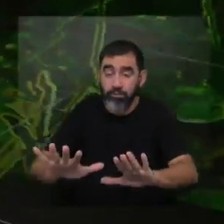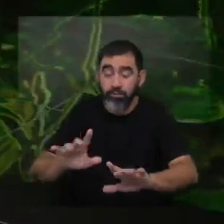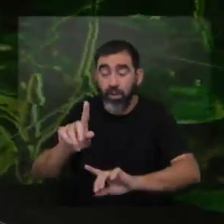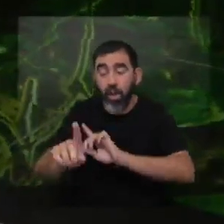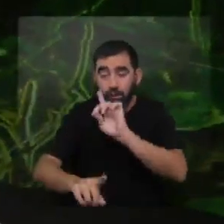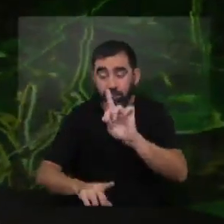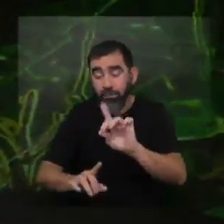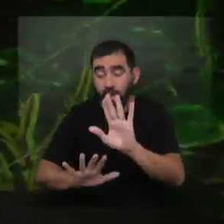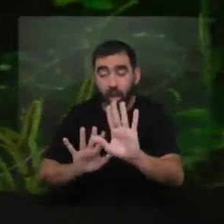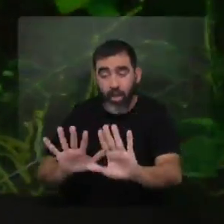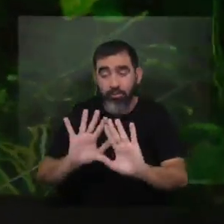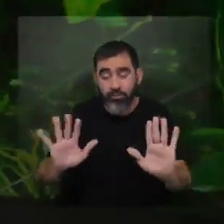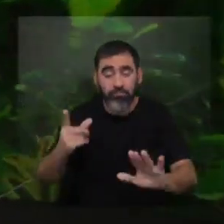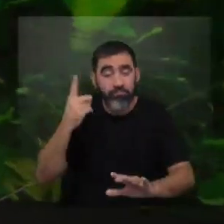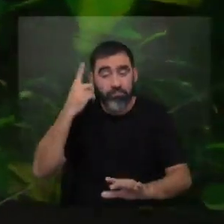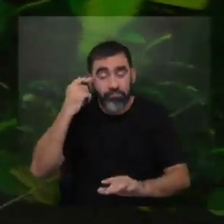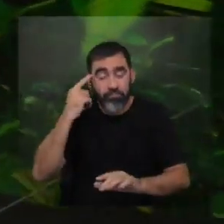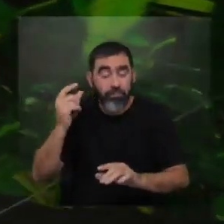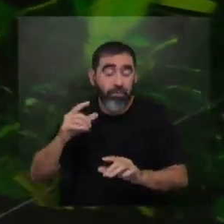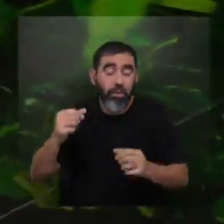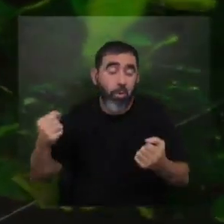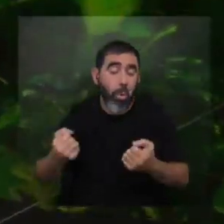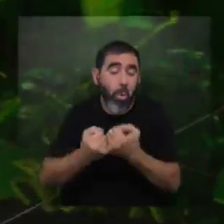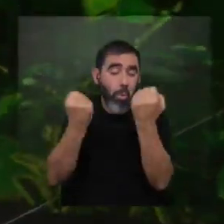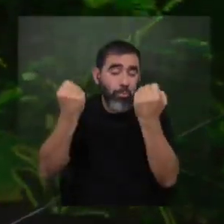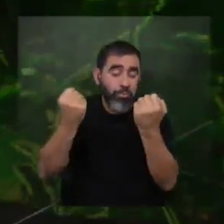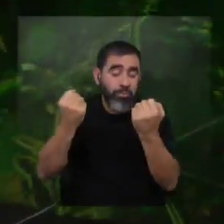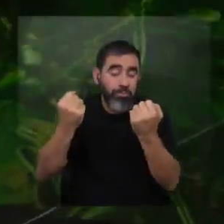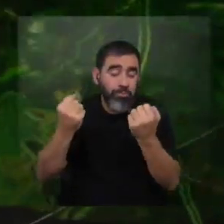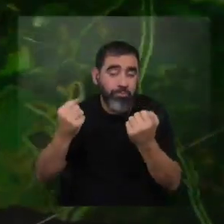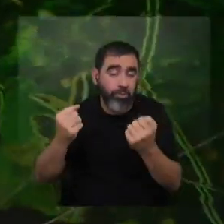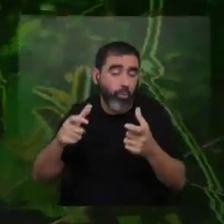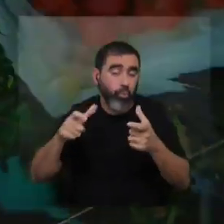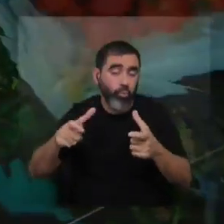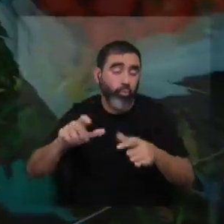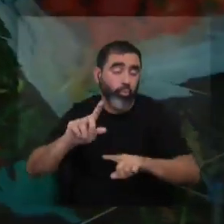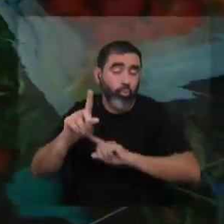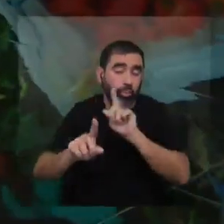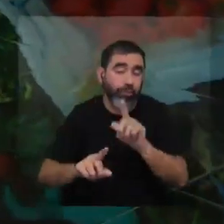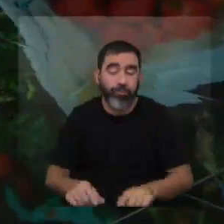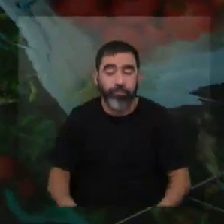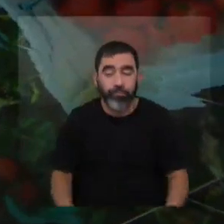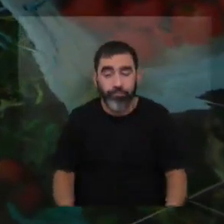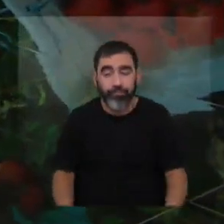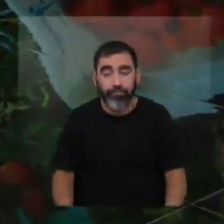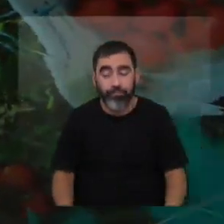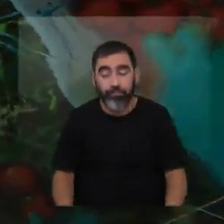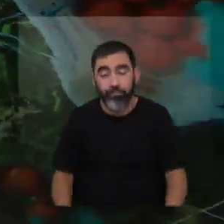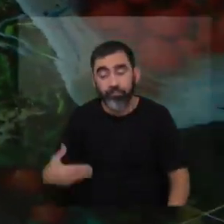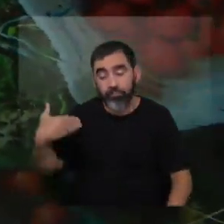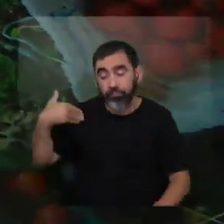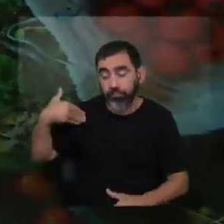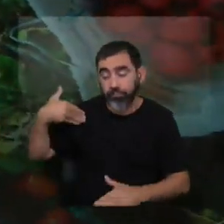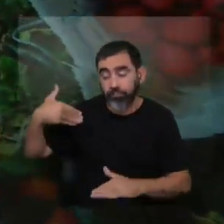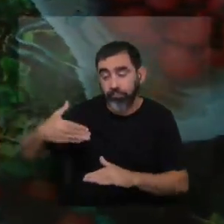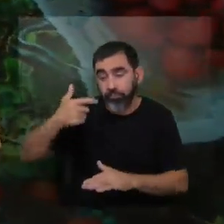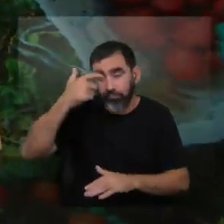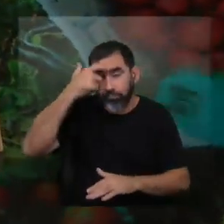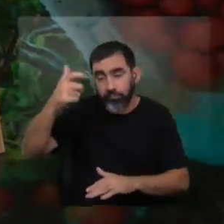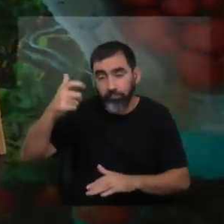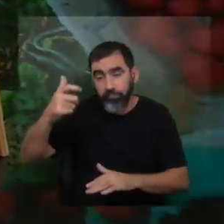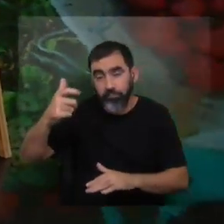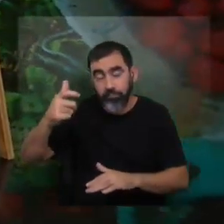muchos cereales, vienen de experimentos así, de mutagénesis al azar grande. Y a medida que va pasando el tiempo, esas técnicas